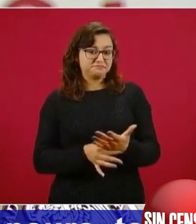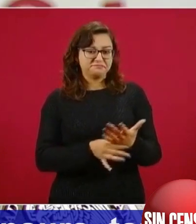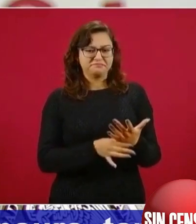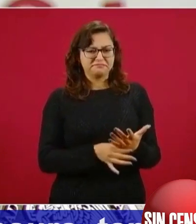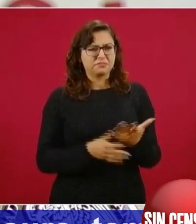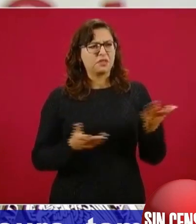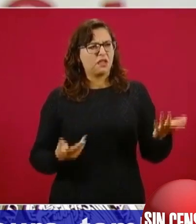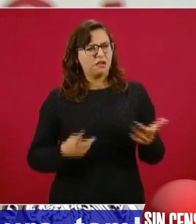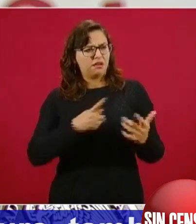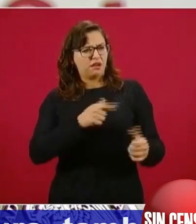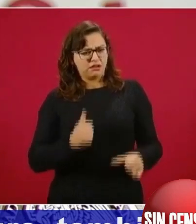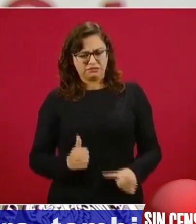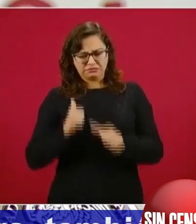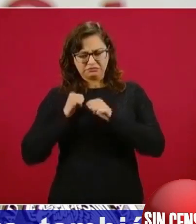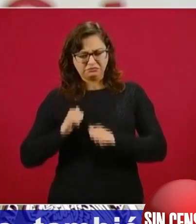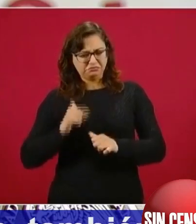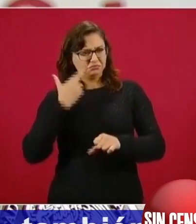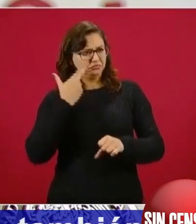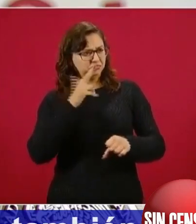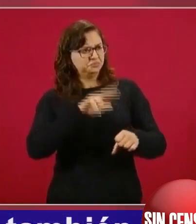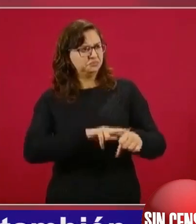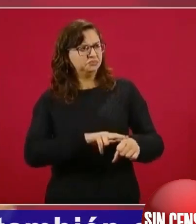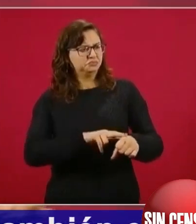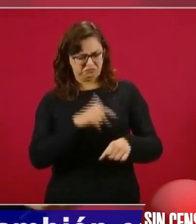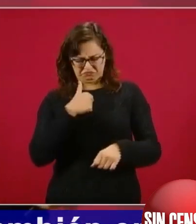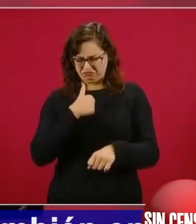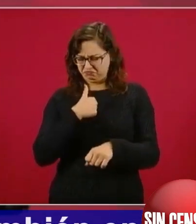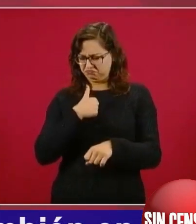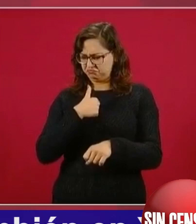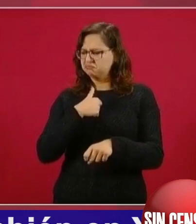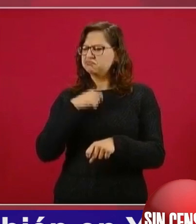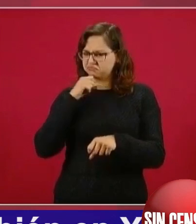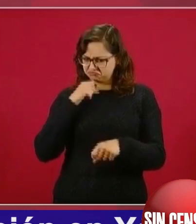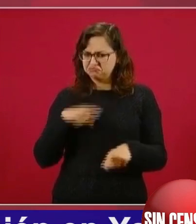si roban los de arriba, ¿por qué yo